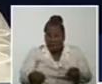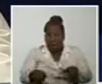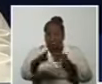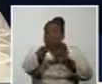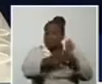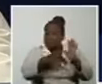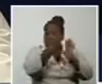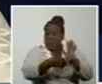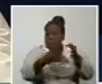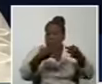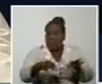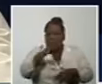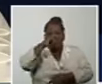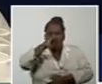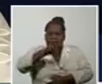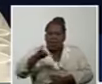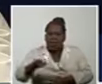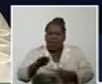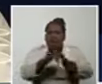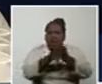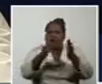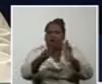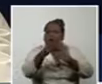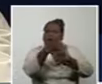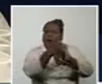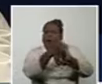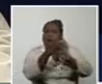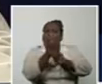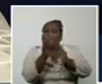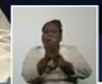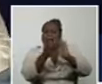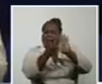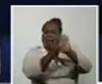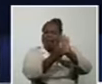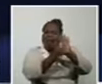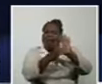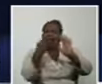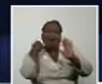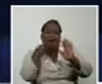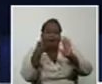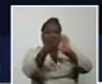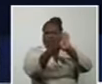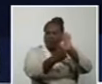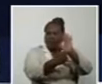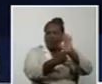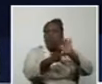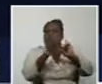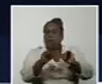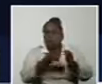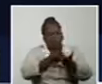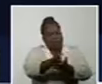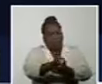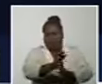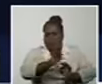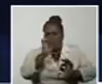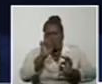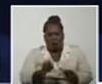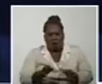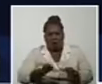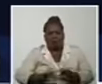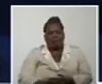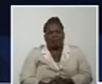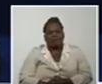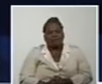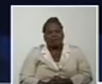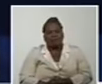el niño cuando cumple tantos meses, cuando cumple tantos años, ese se mantiene igualito.